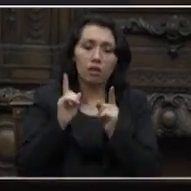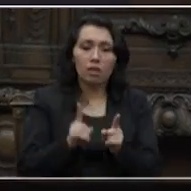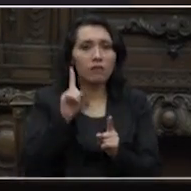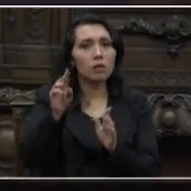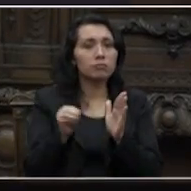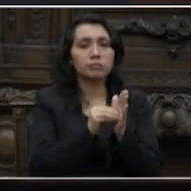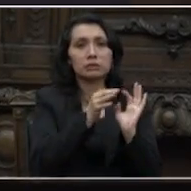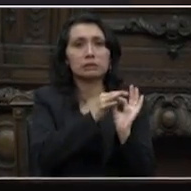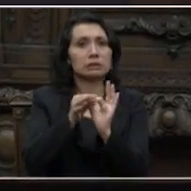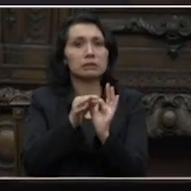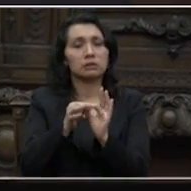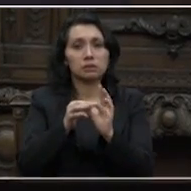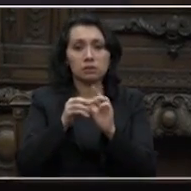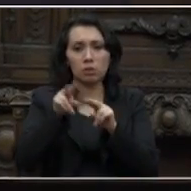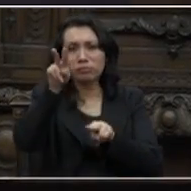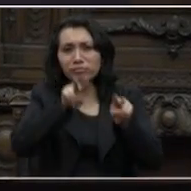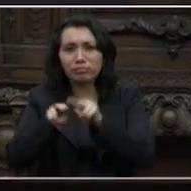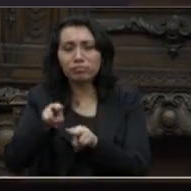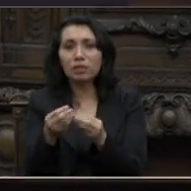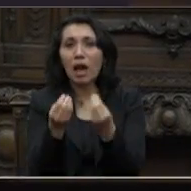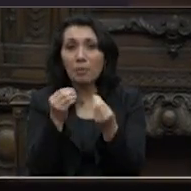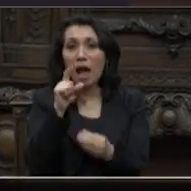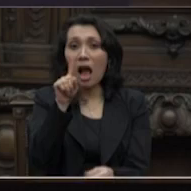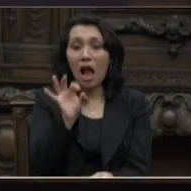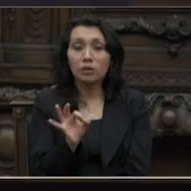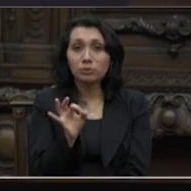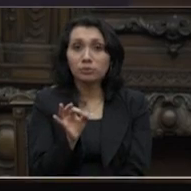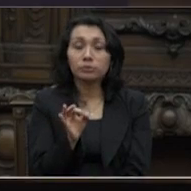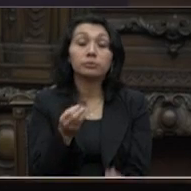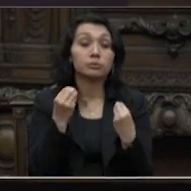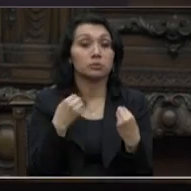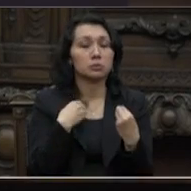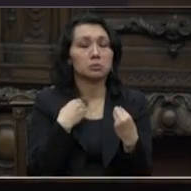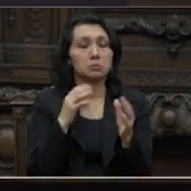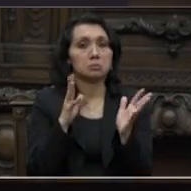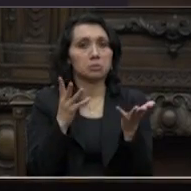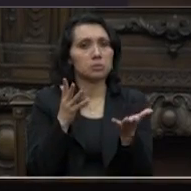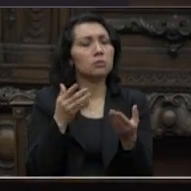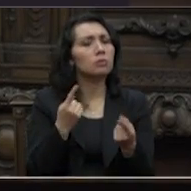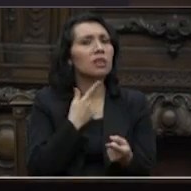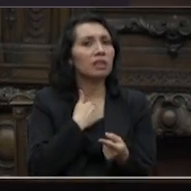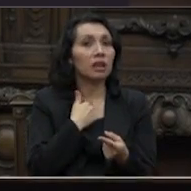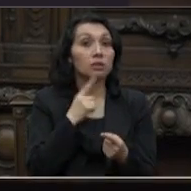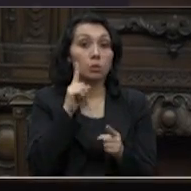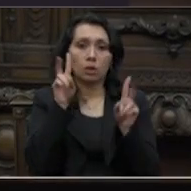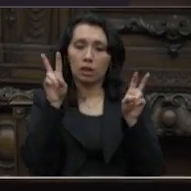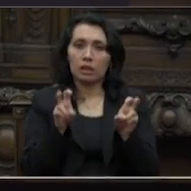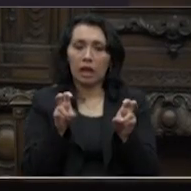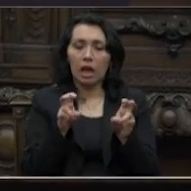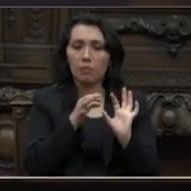criterio interpretativo de análisis del caso, lo cual me parece absolutamente interesante, porque es un tema